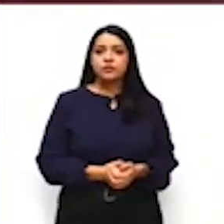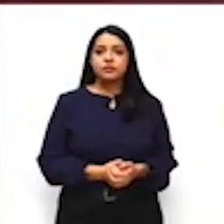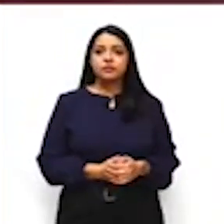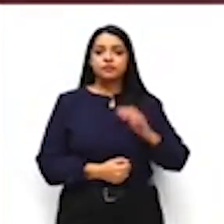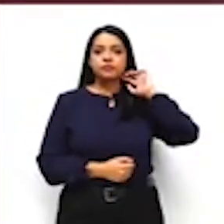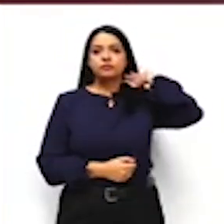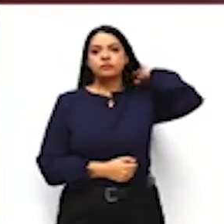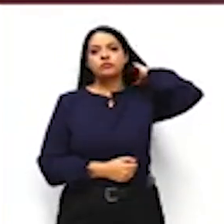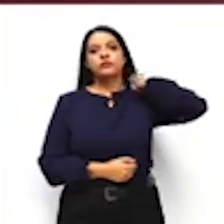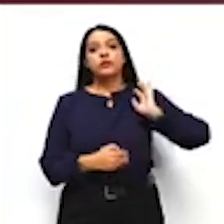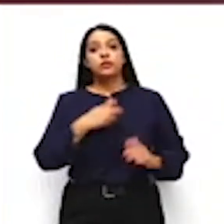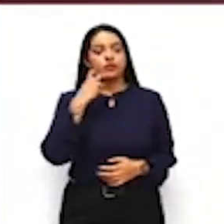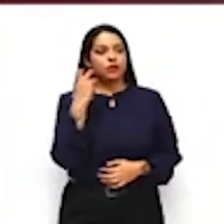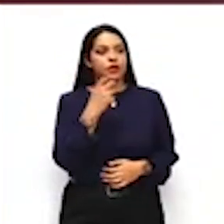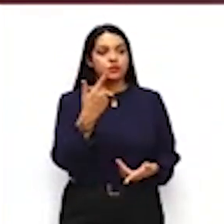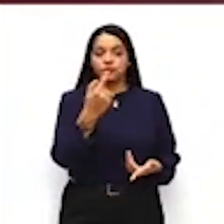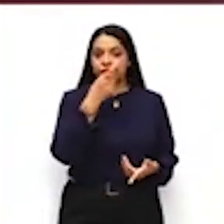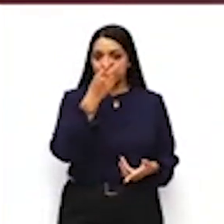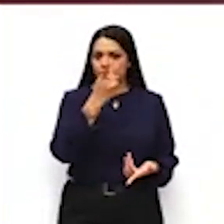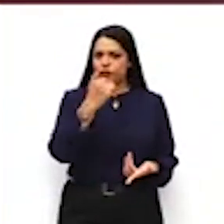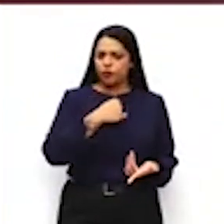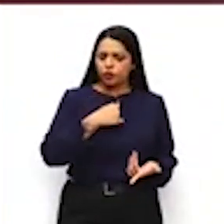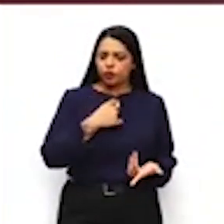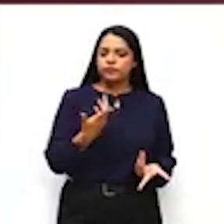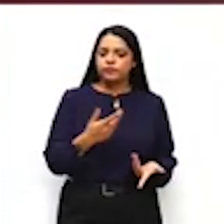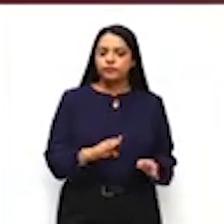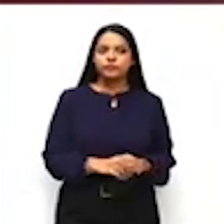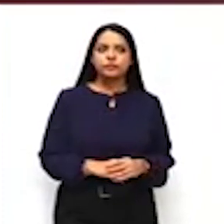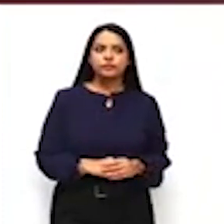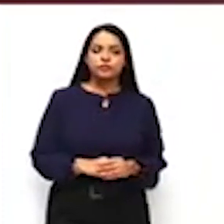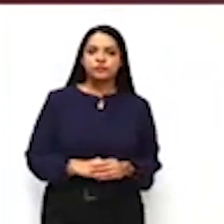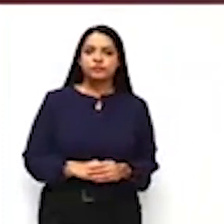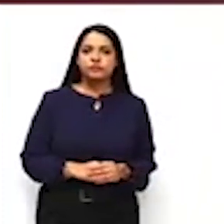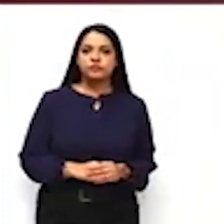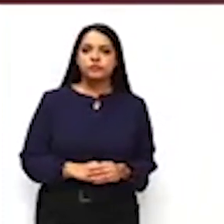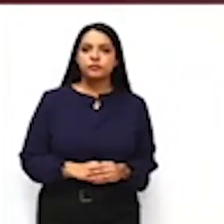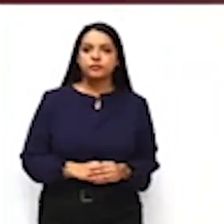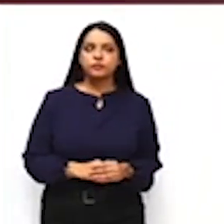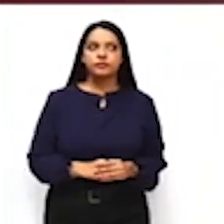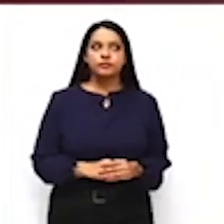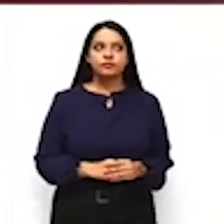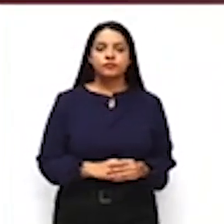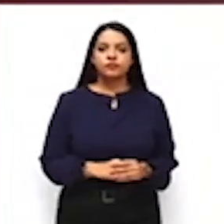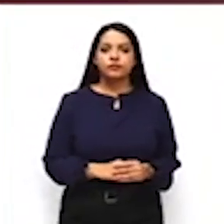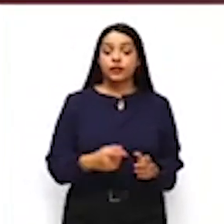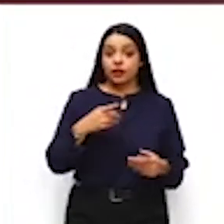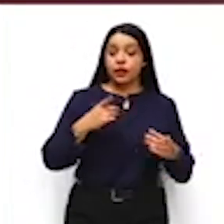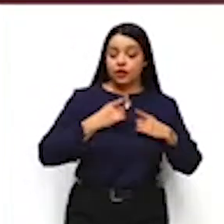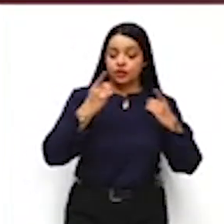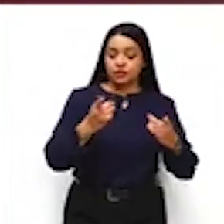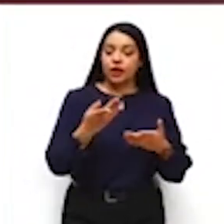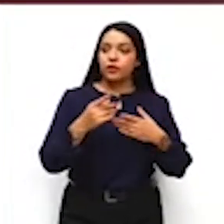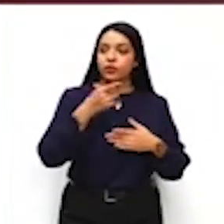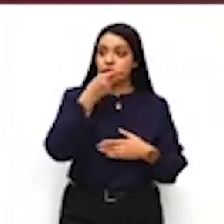Entonces la lógica es, yo, ministro, que se ven trastocados mis intereses, porque ya